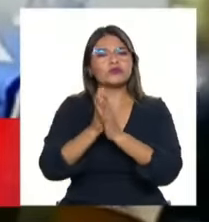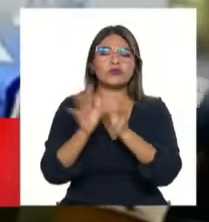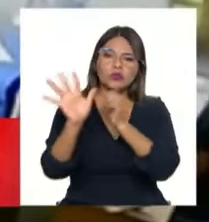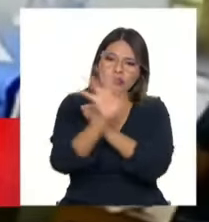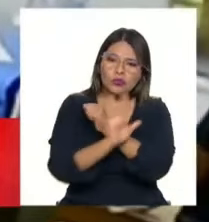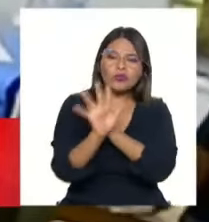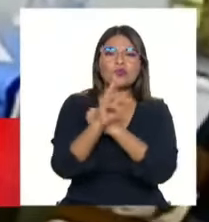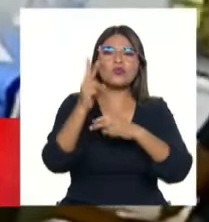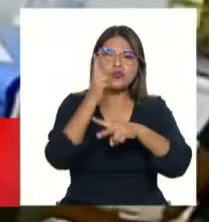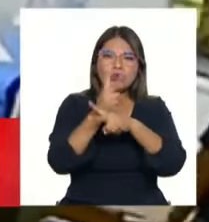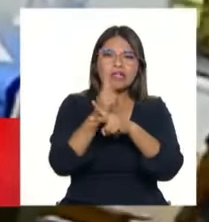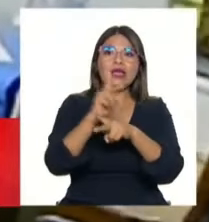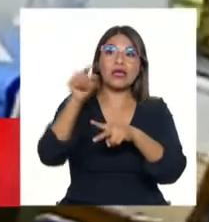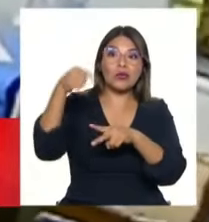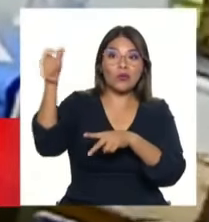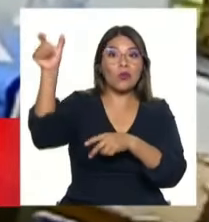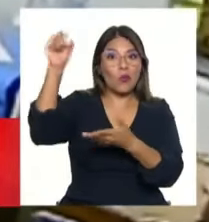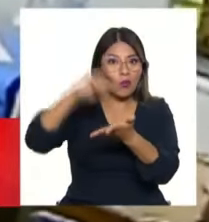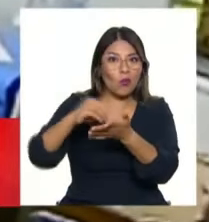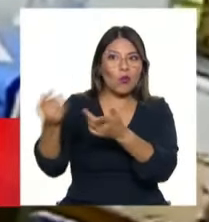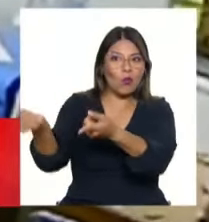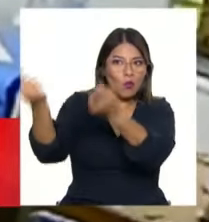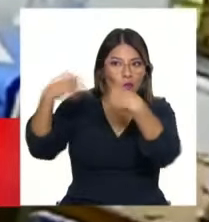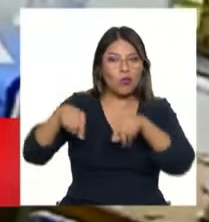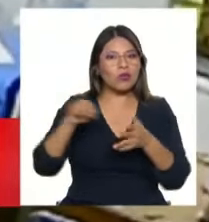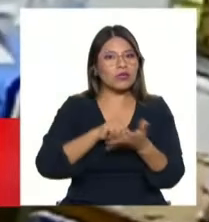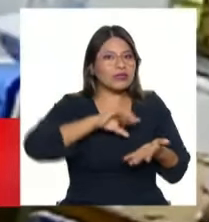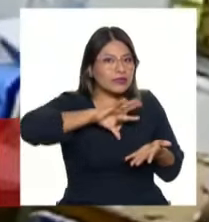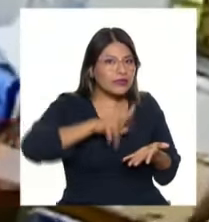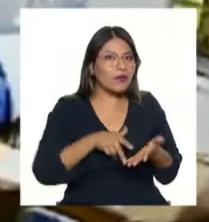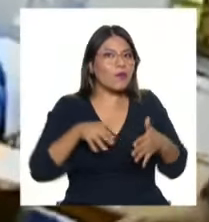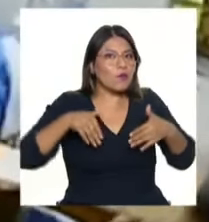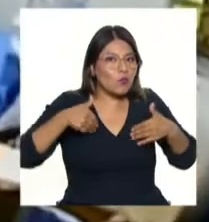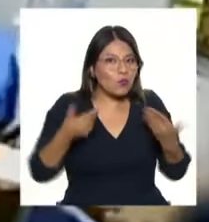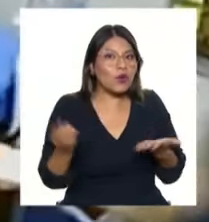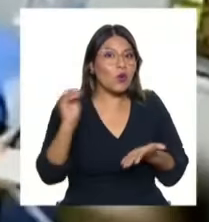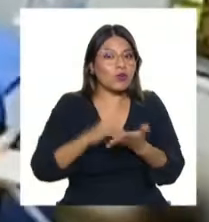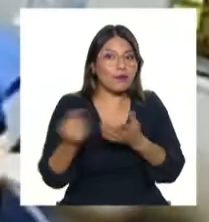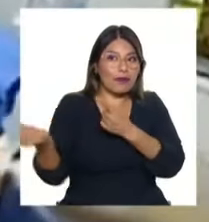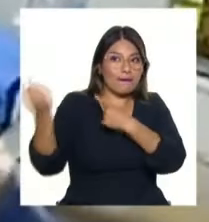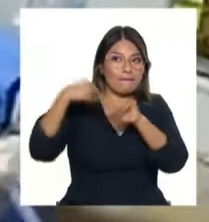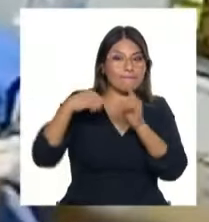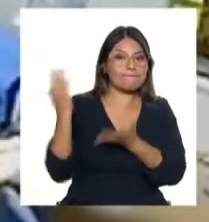seguridad, pues teme que los delincuentes regresen a su local y tomen represalias.